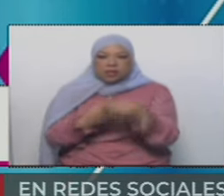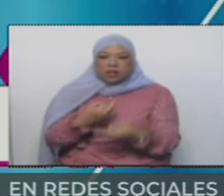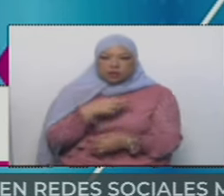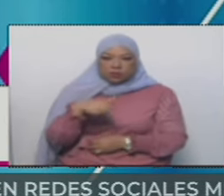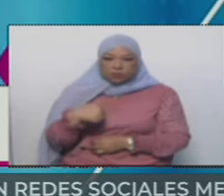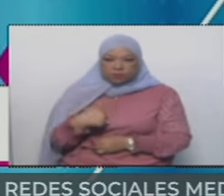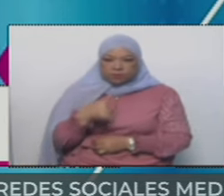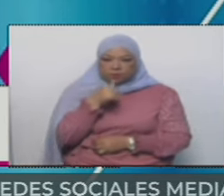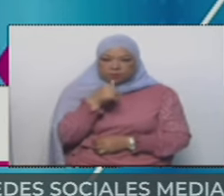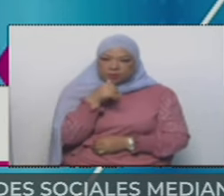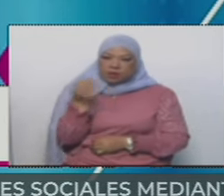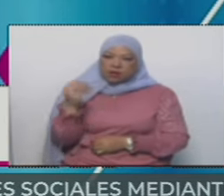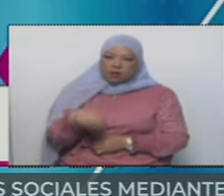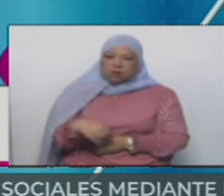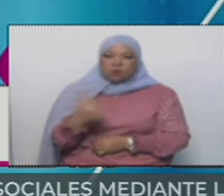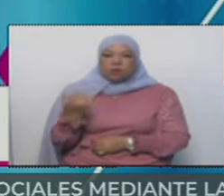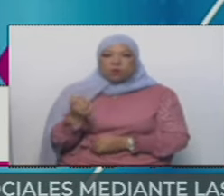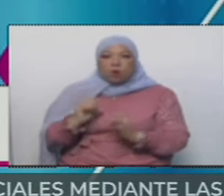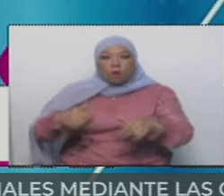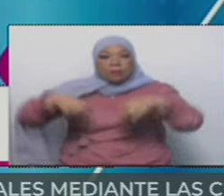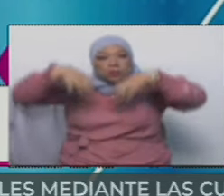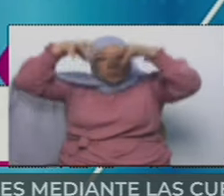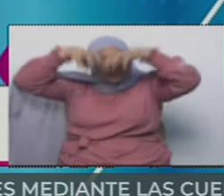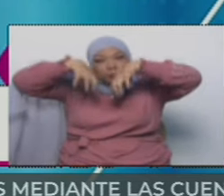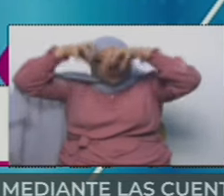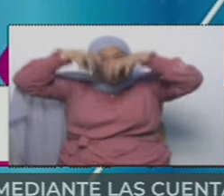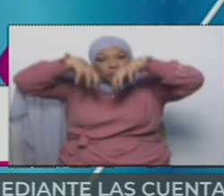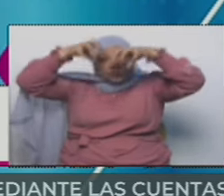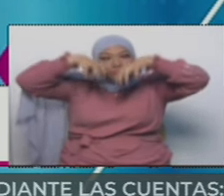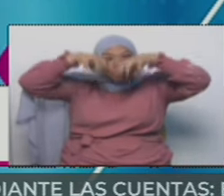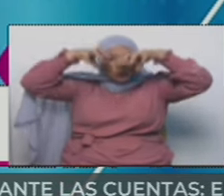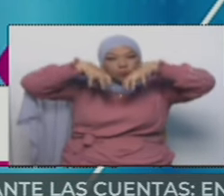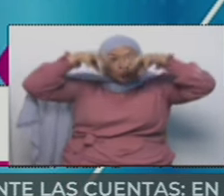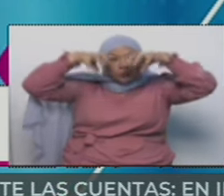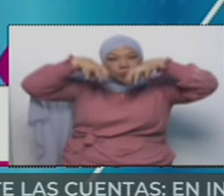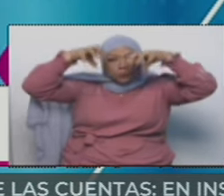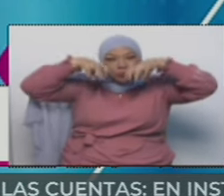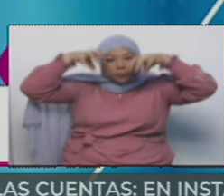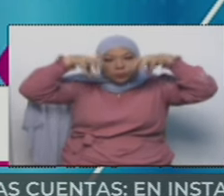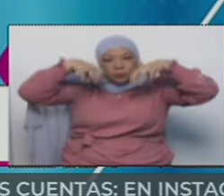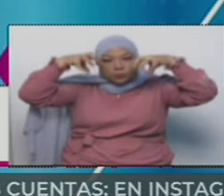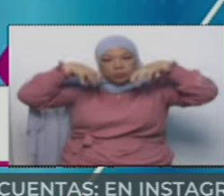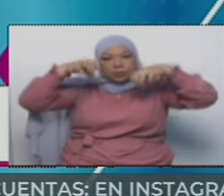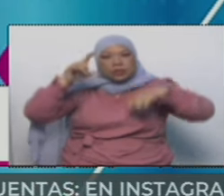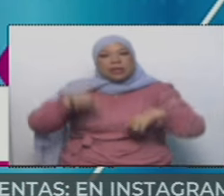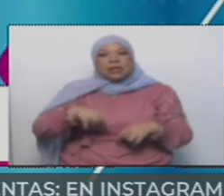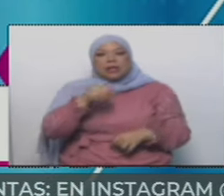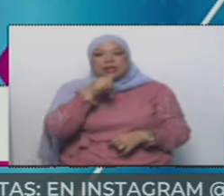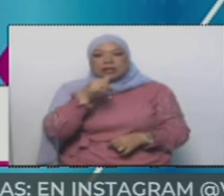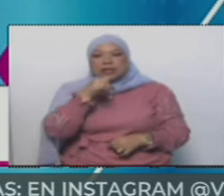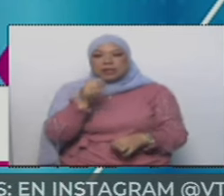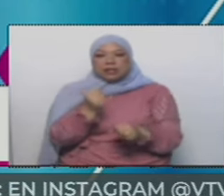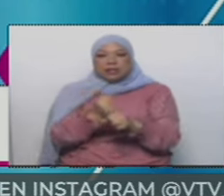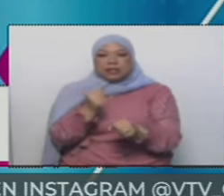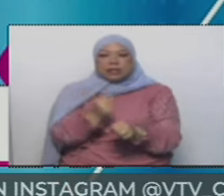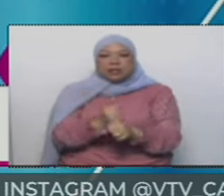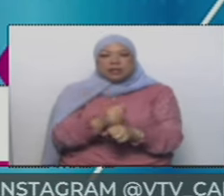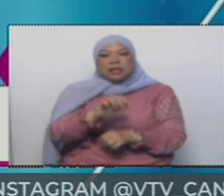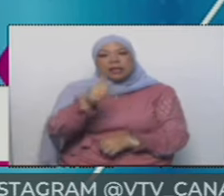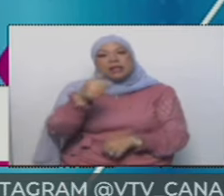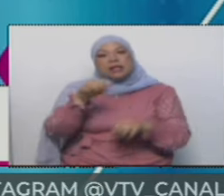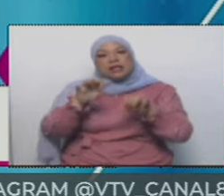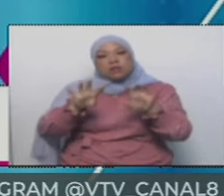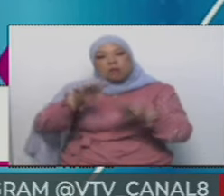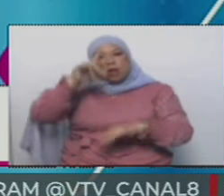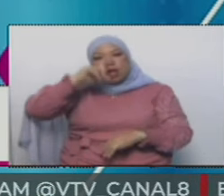aprendiendo. Empezó a llover, llegó la lluvia. También tuvimos el 19